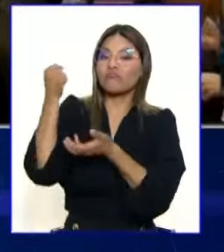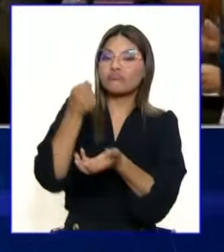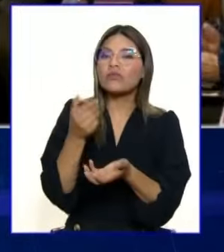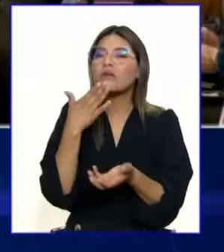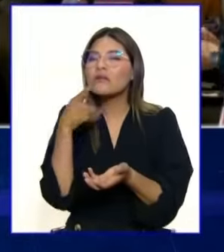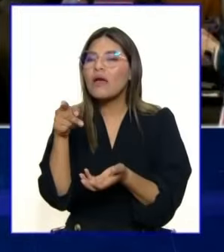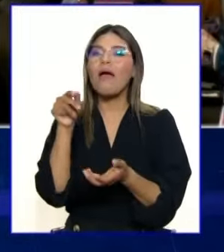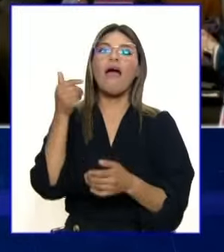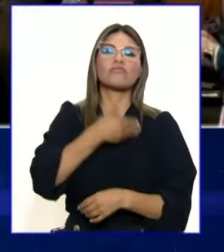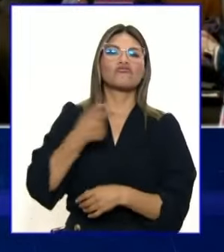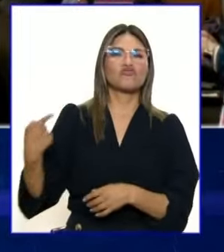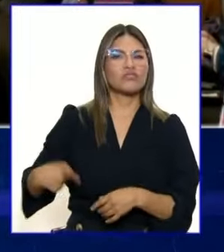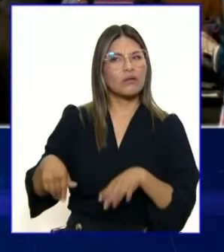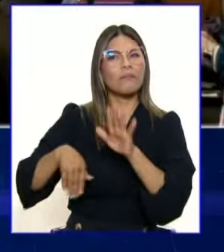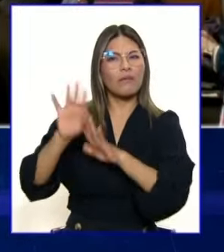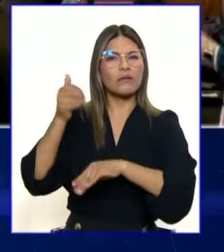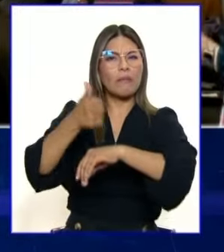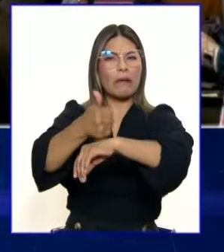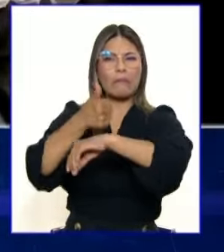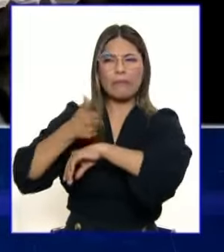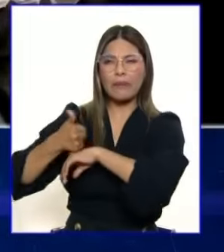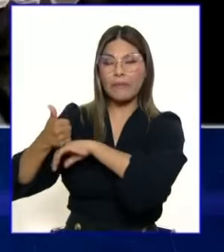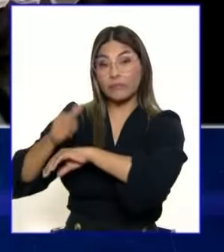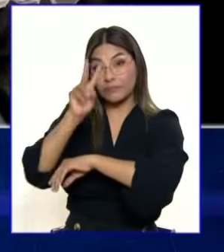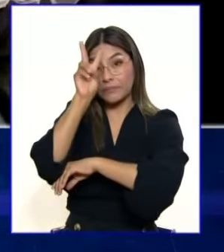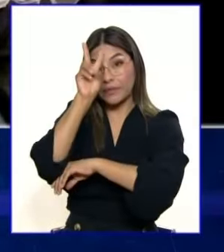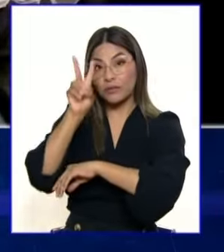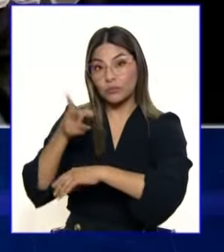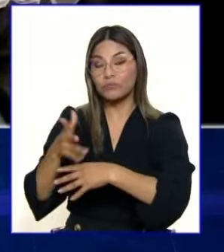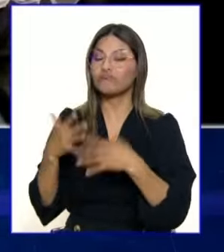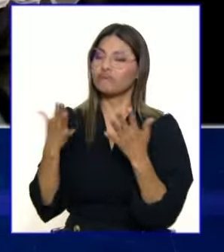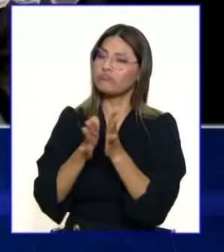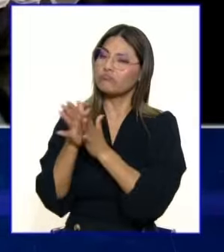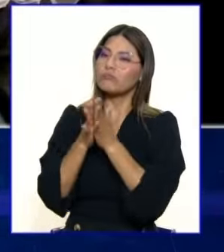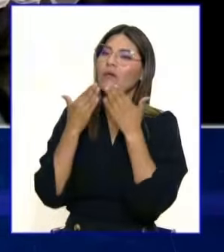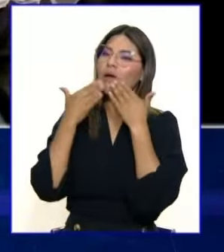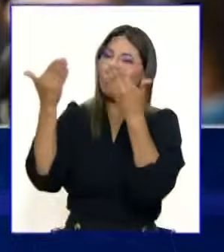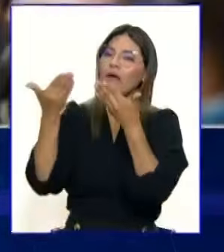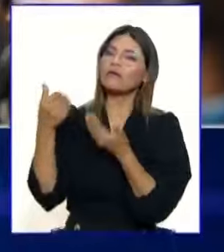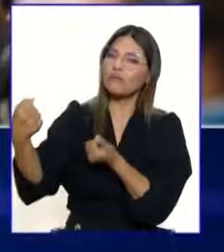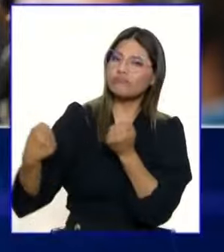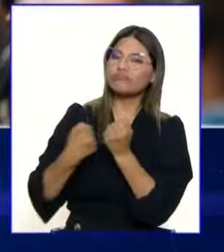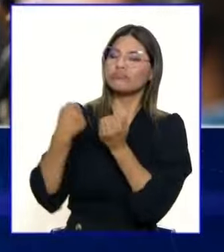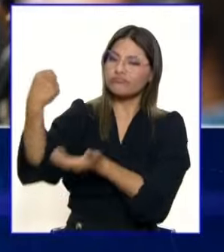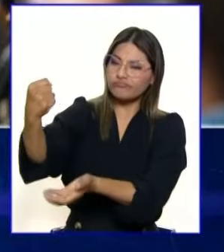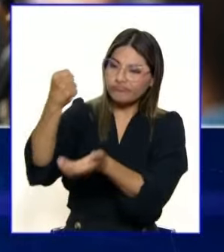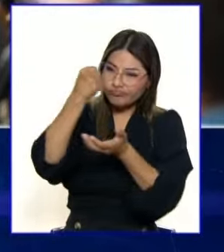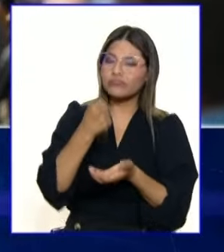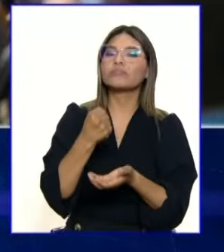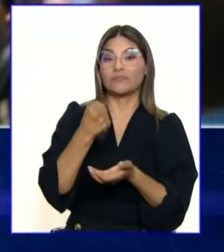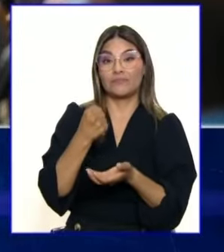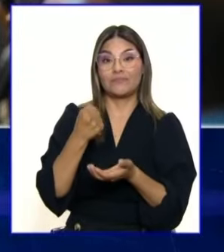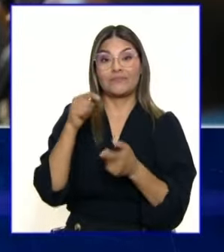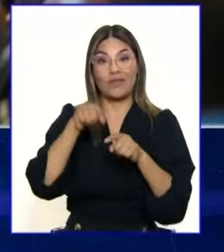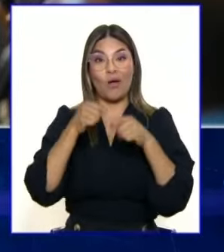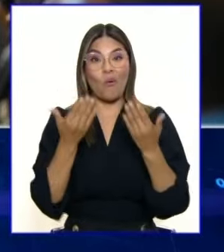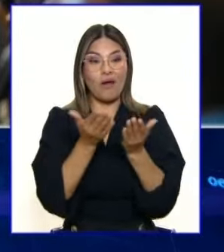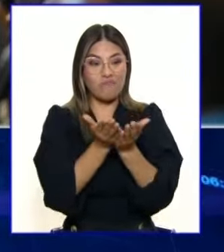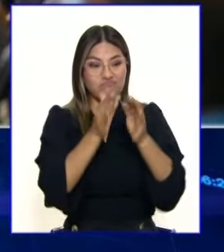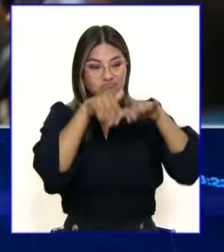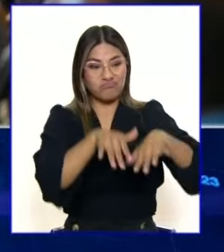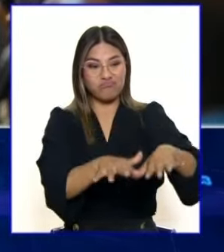que claramente da una señal de que están invirtiendo fuertemente en nuestro país y ahora que seremos la tercera puerta de los